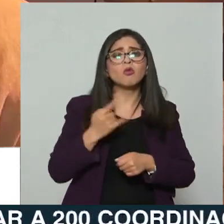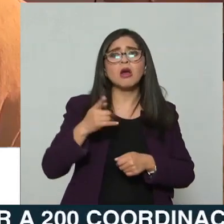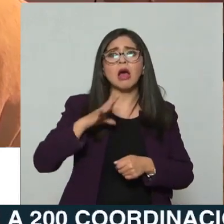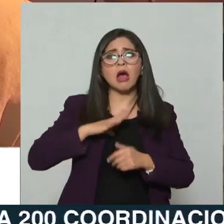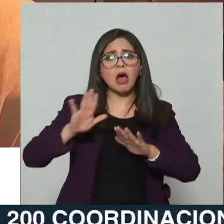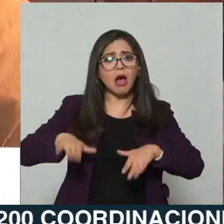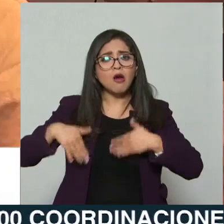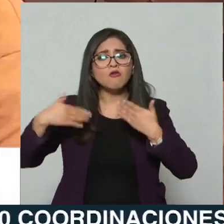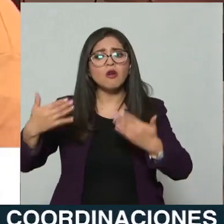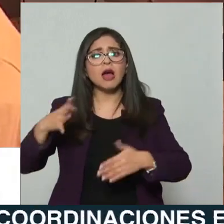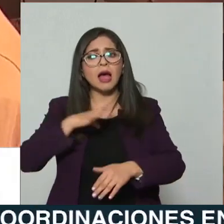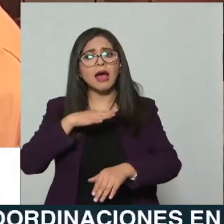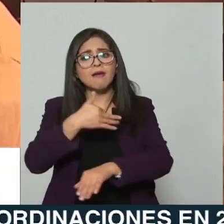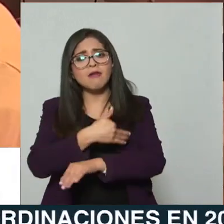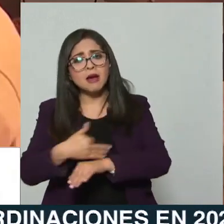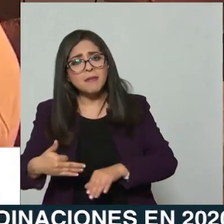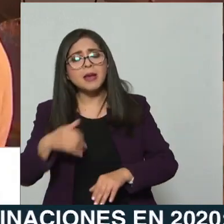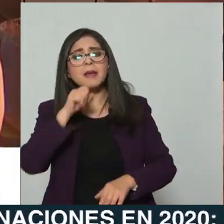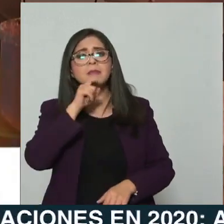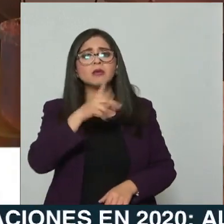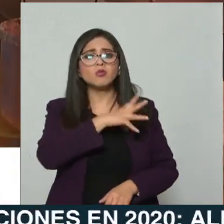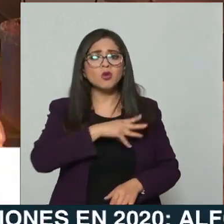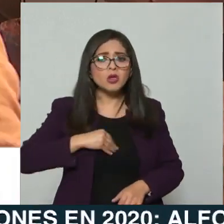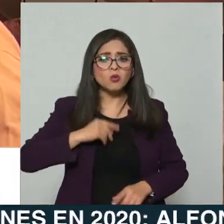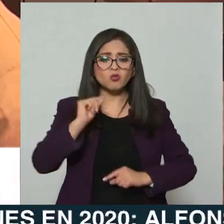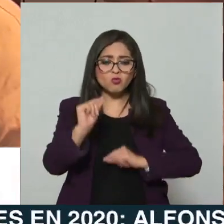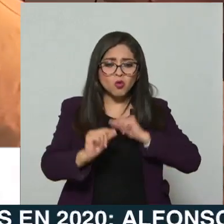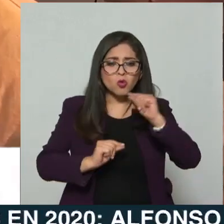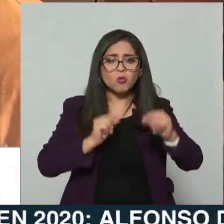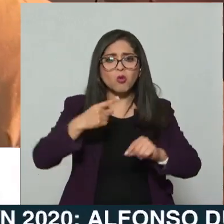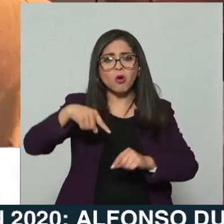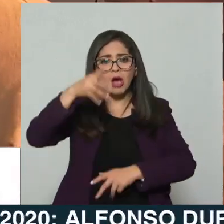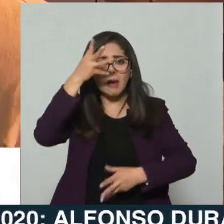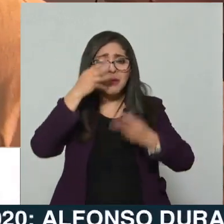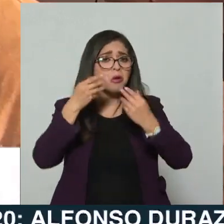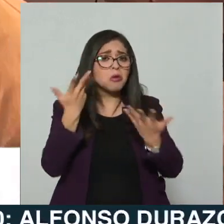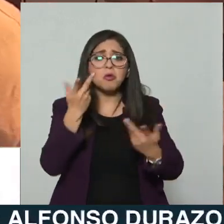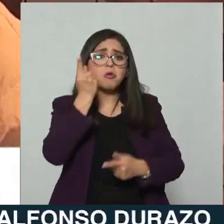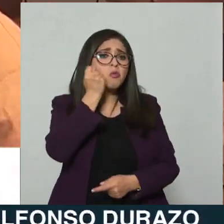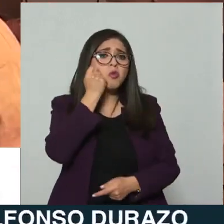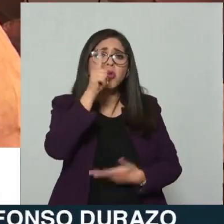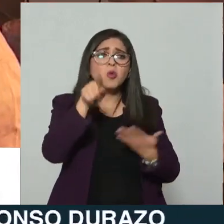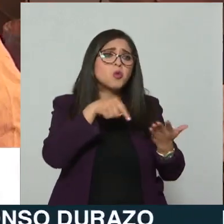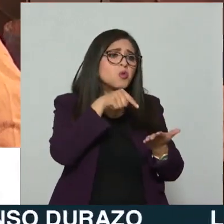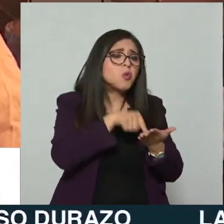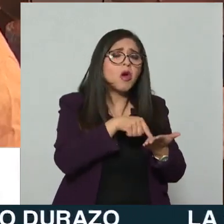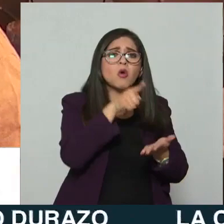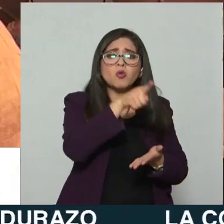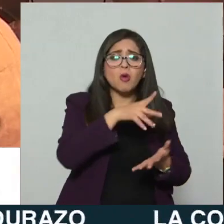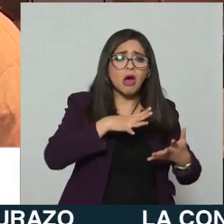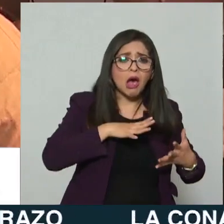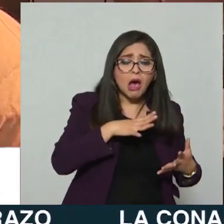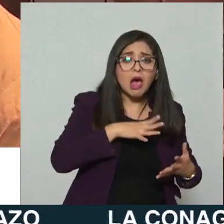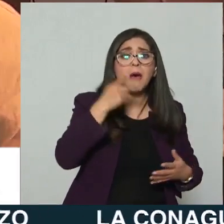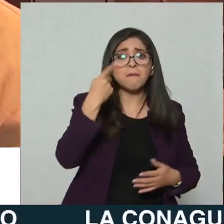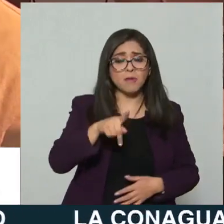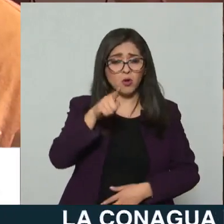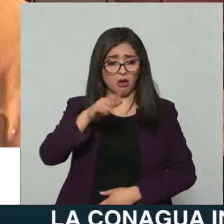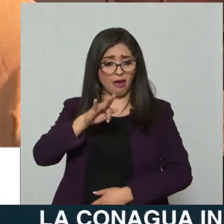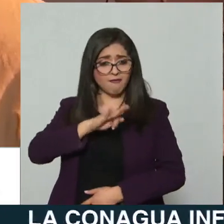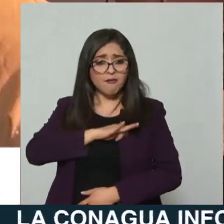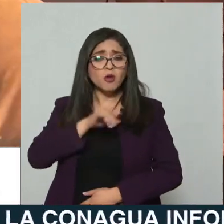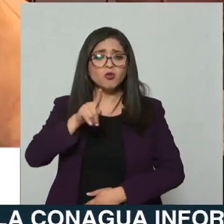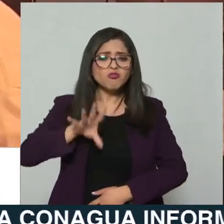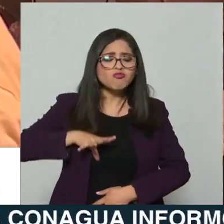tengo hijos que también están aprendiendo que no importa el lugar en donde estemos, cuando uno tiene la fe y la